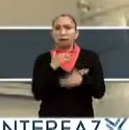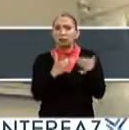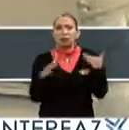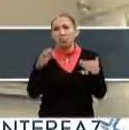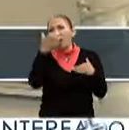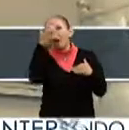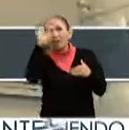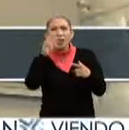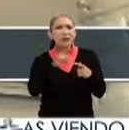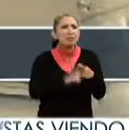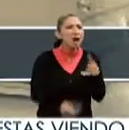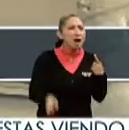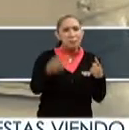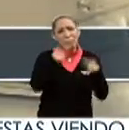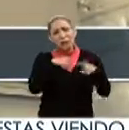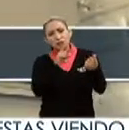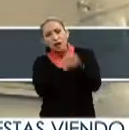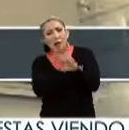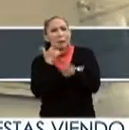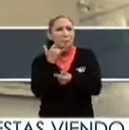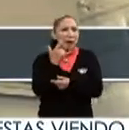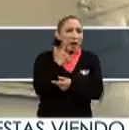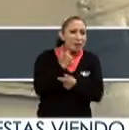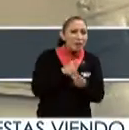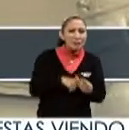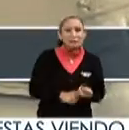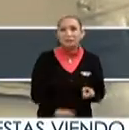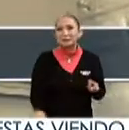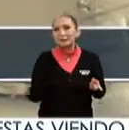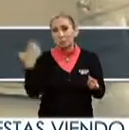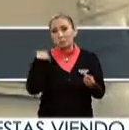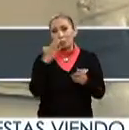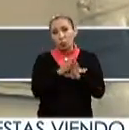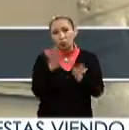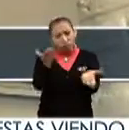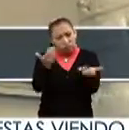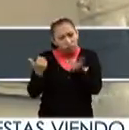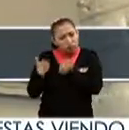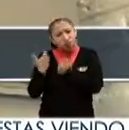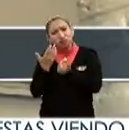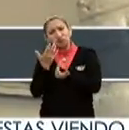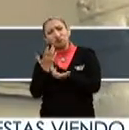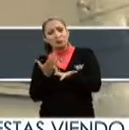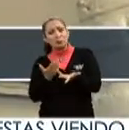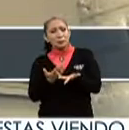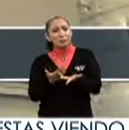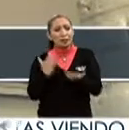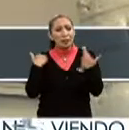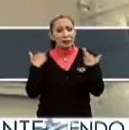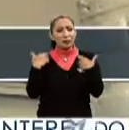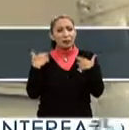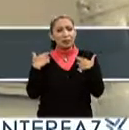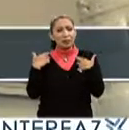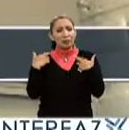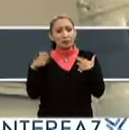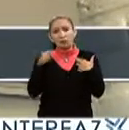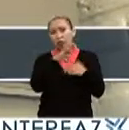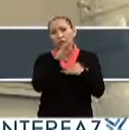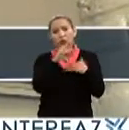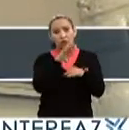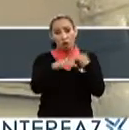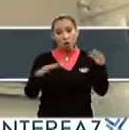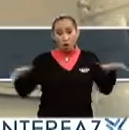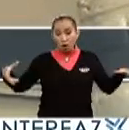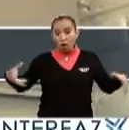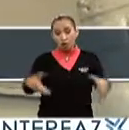todo, clima, las personas son muy amables, muy acogedoras, los maestros, entonces creo que todo